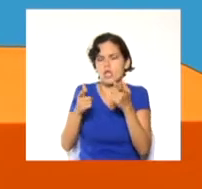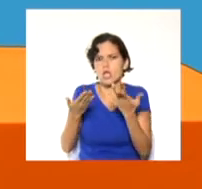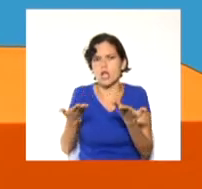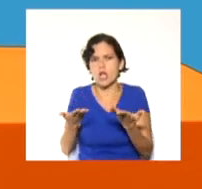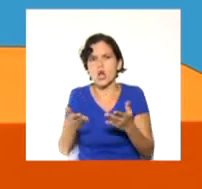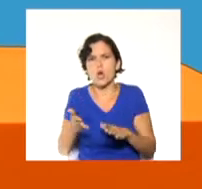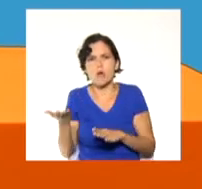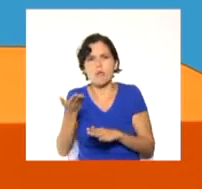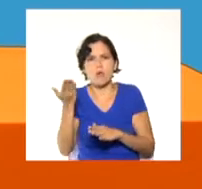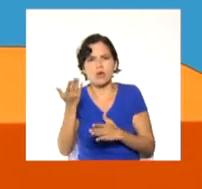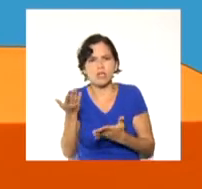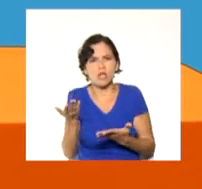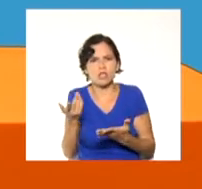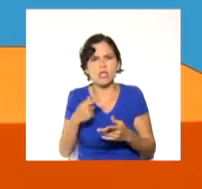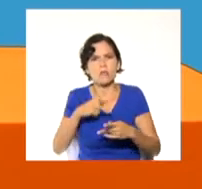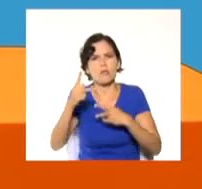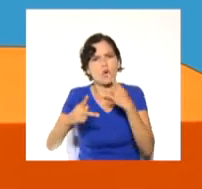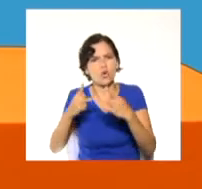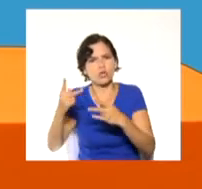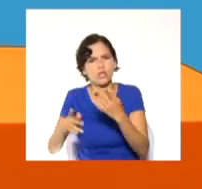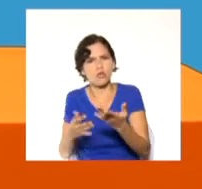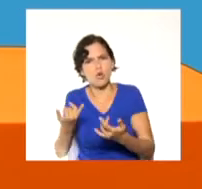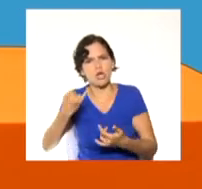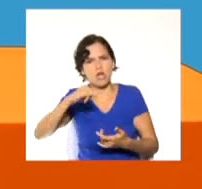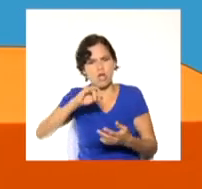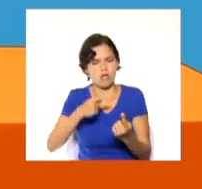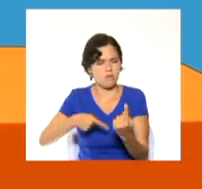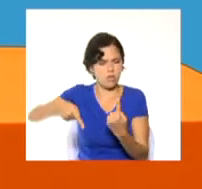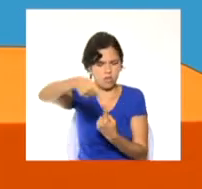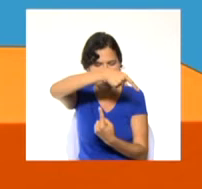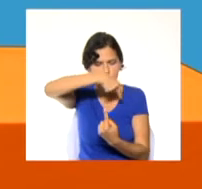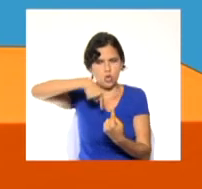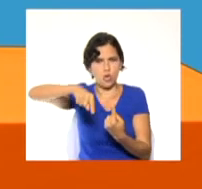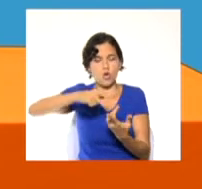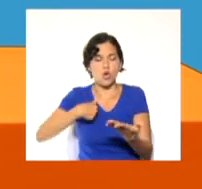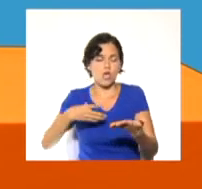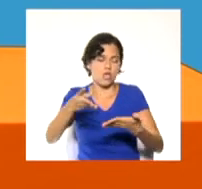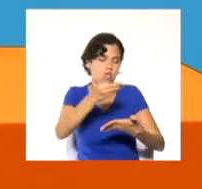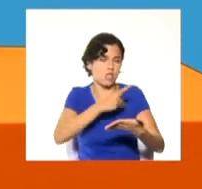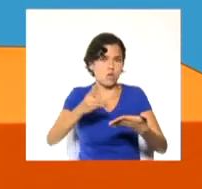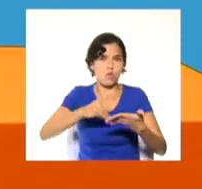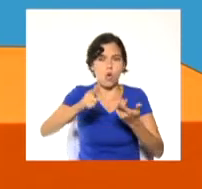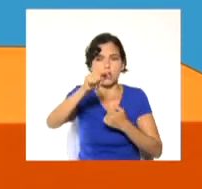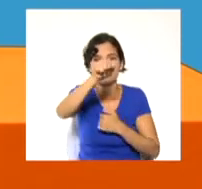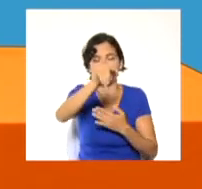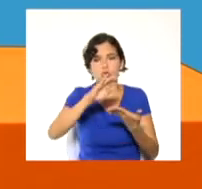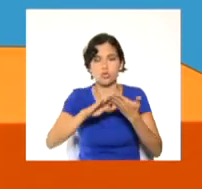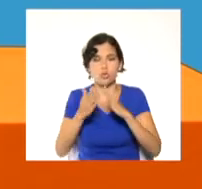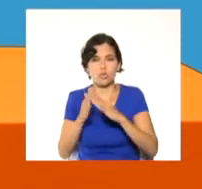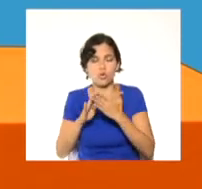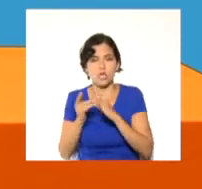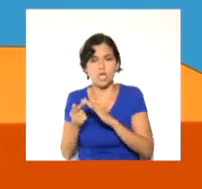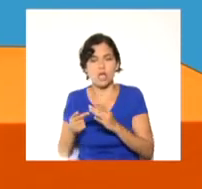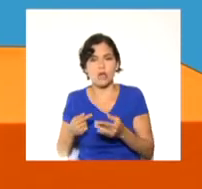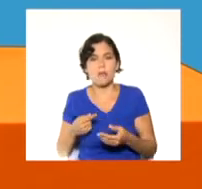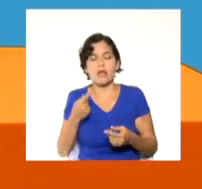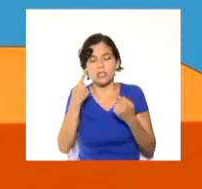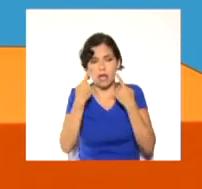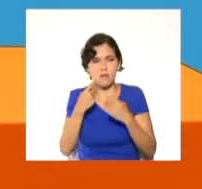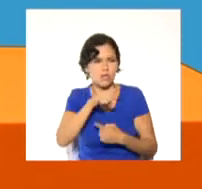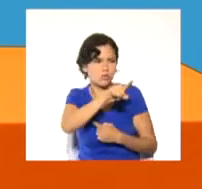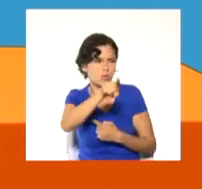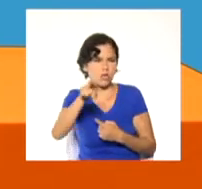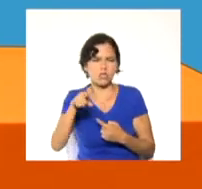la vocación productiva de tu entorno. Y dibujando tu comunidad te vas a